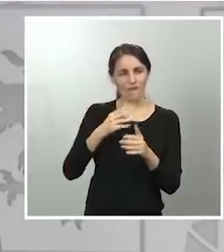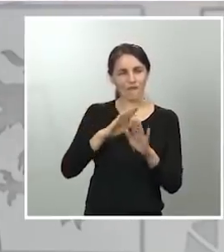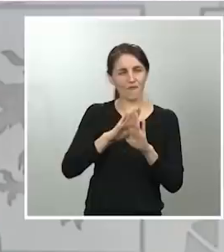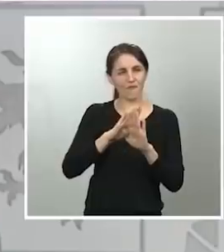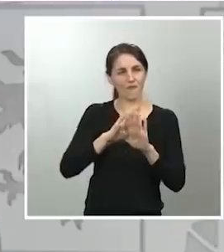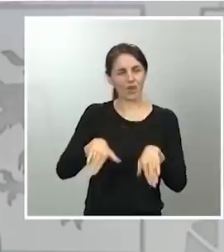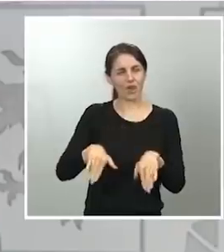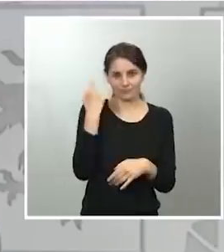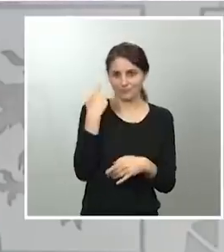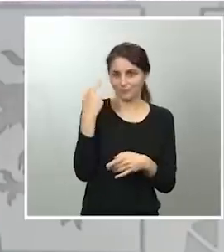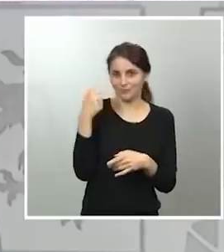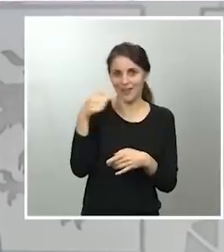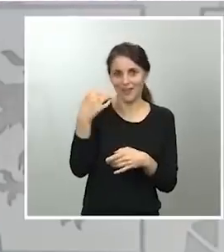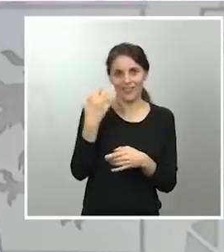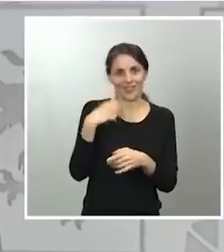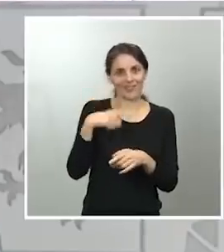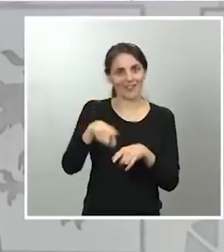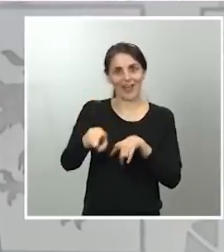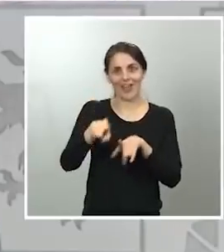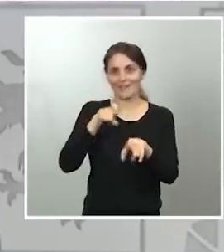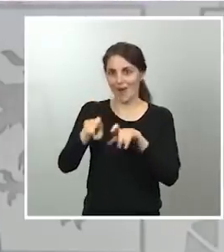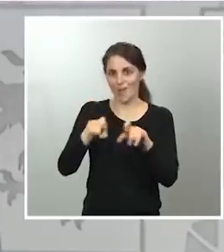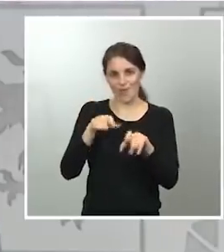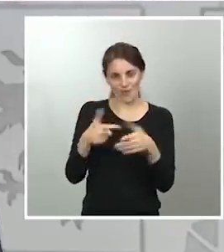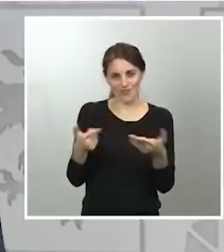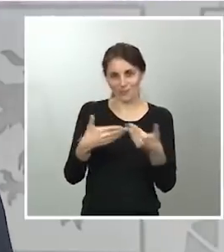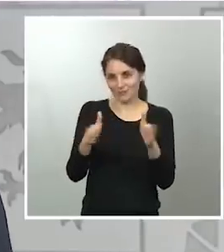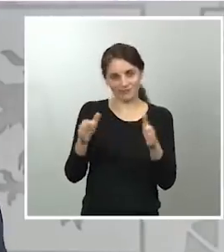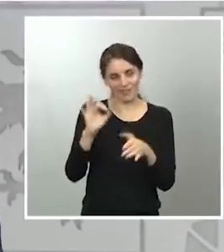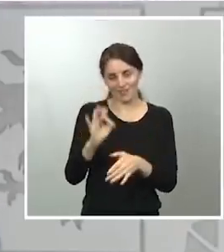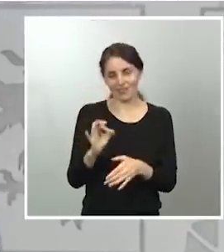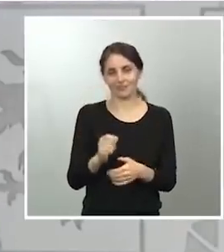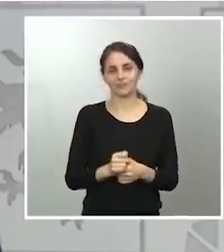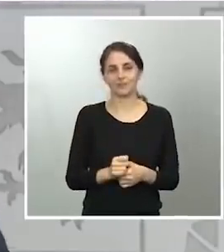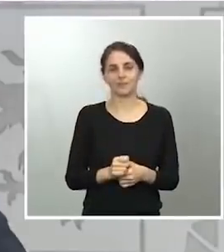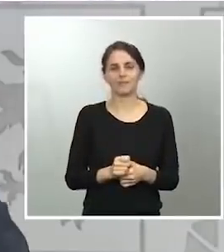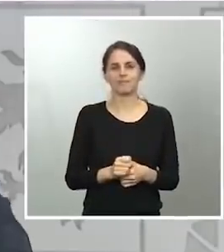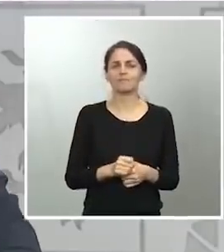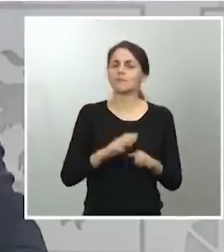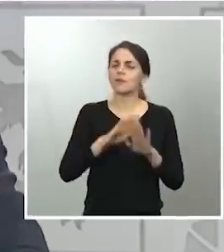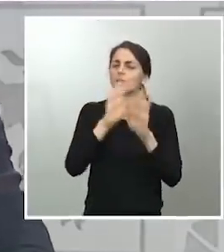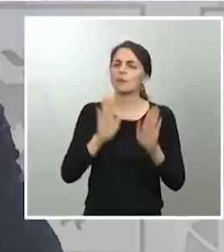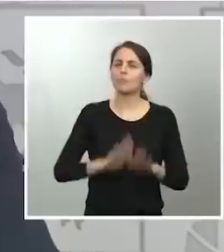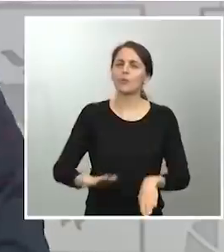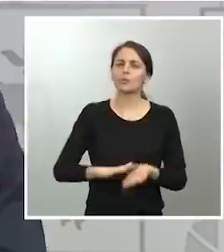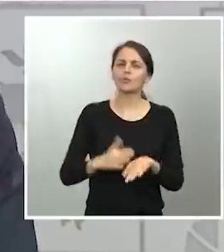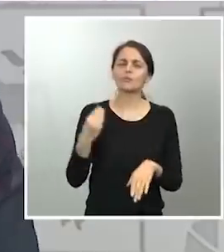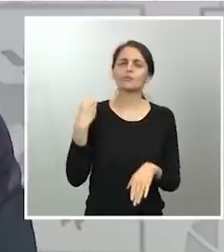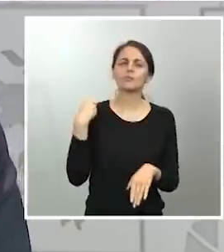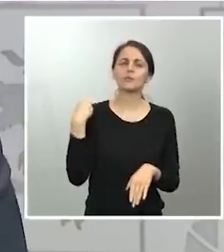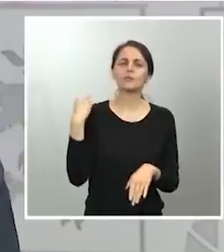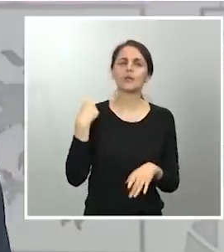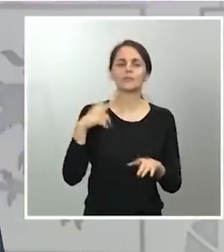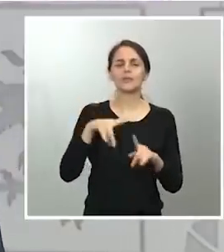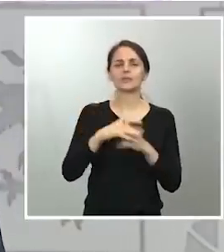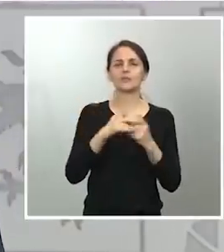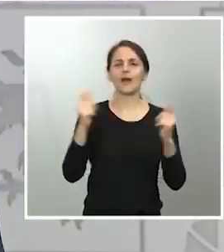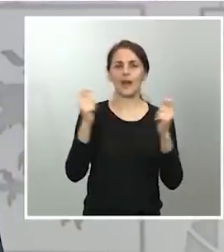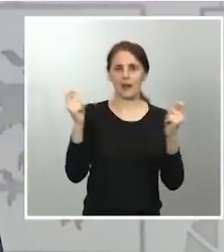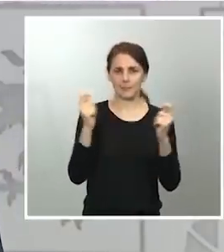Satanás nazi, pero lo venció. ¿Por qué? Porque era un tipo superdotado y por encima de la media desde el punto de